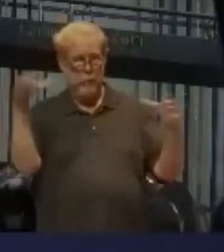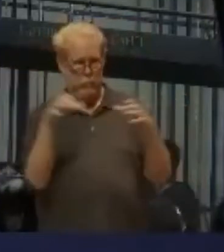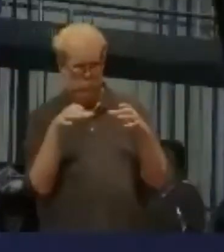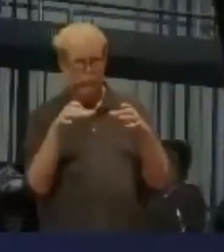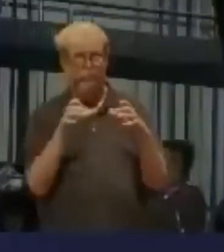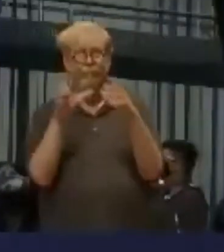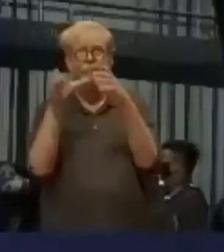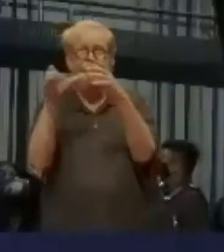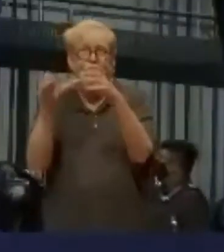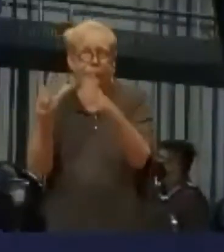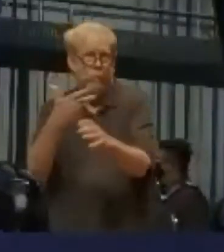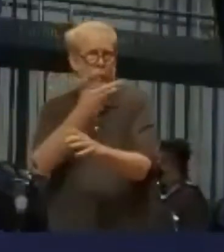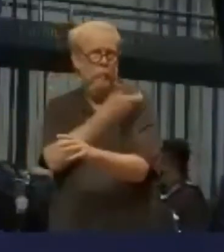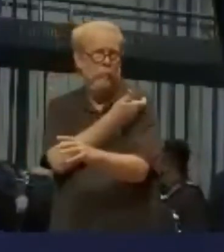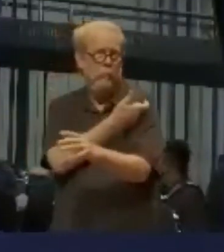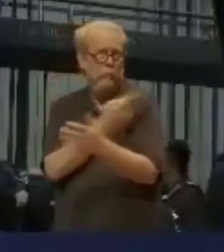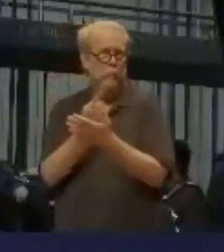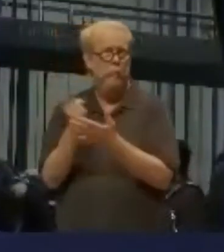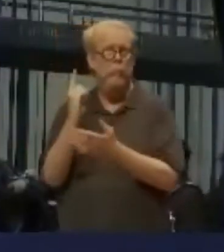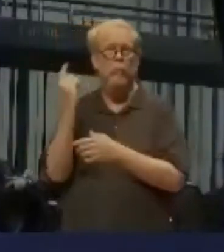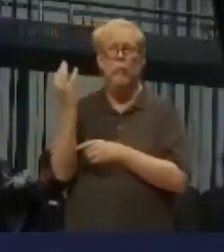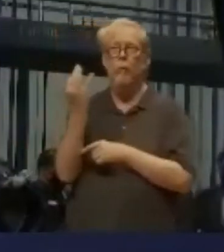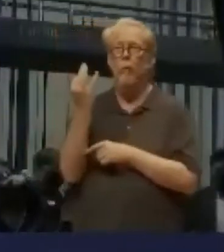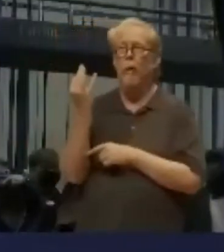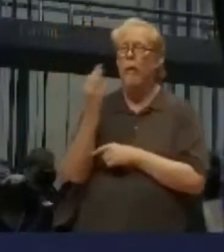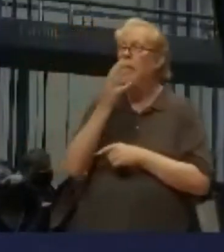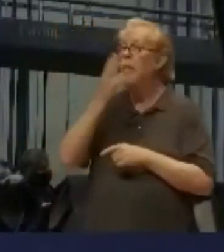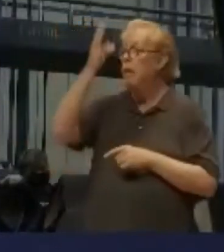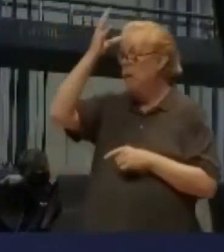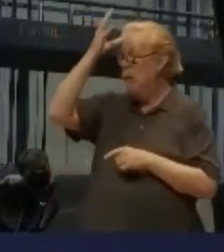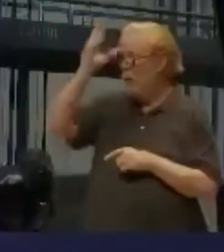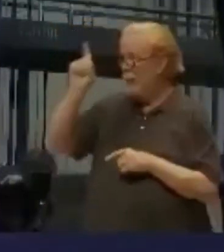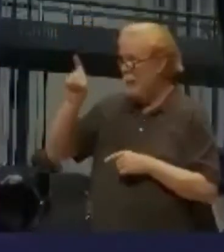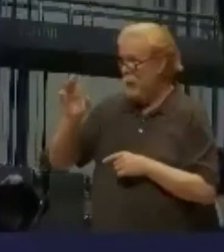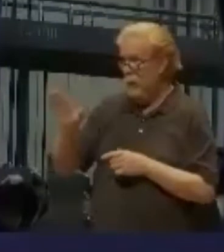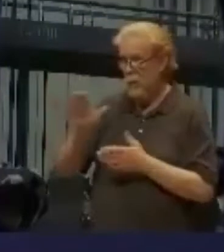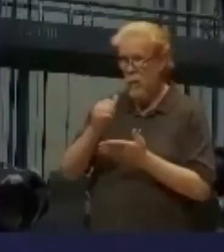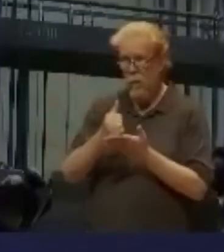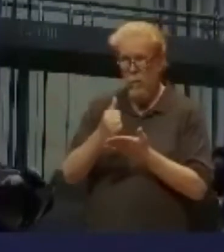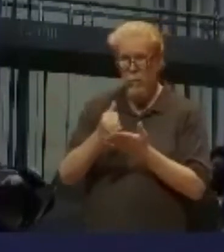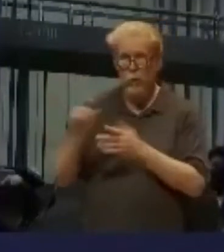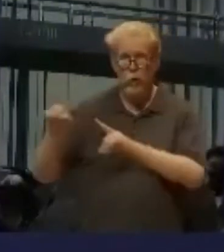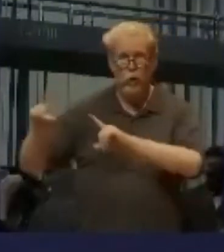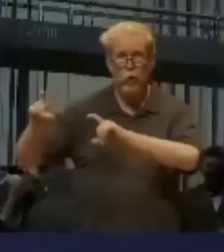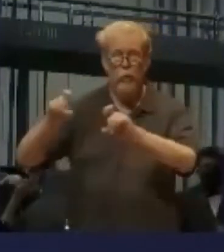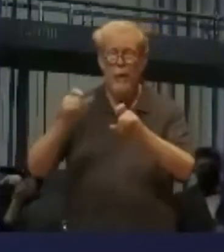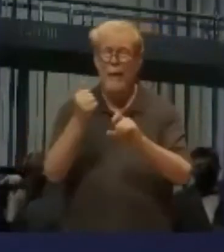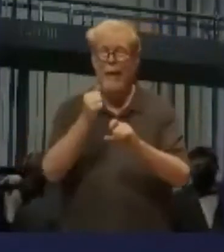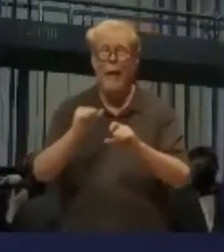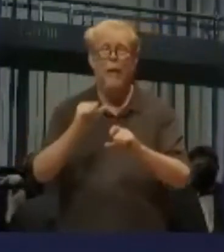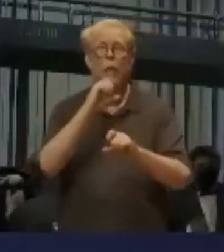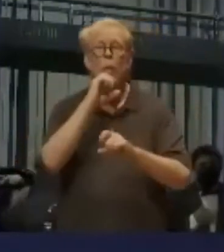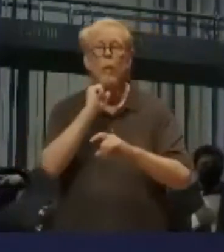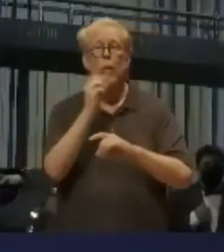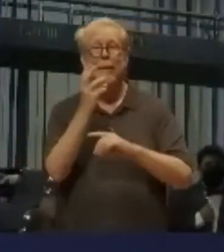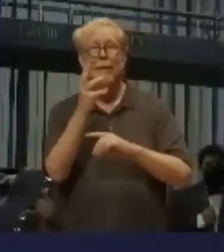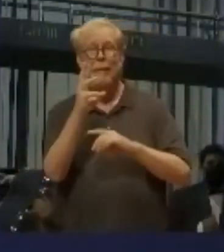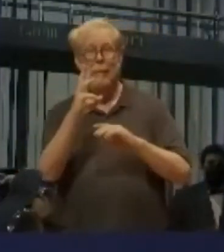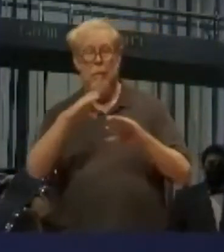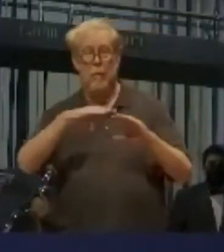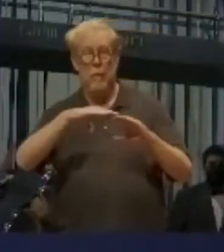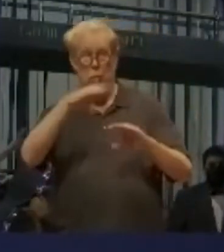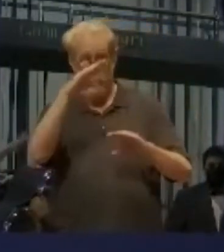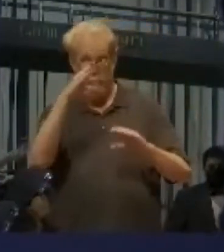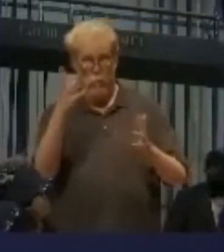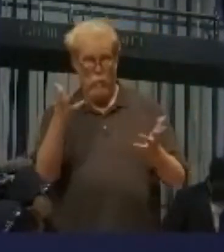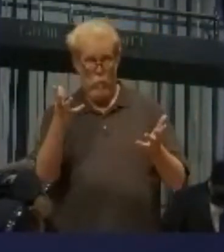sus padres de familia el viernes de la semana pasada. Y padres, les pido su ayuda. Estamos haciendo encuestas para todos aquellos arriba